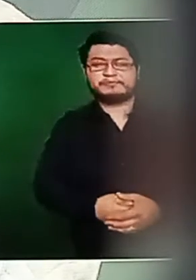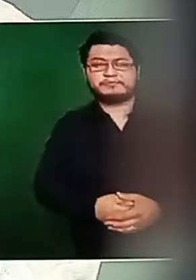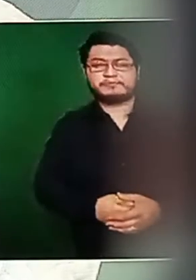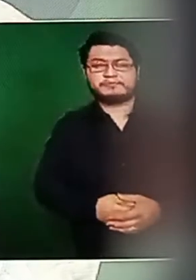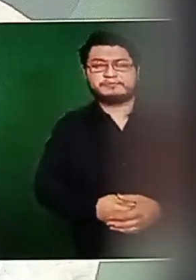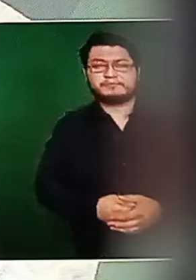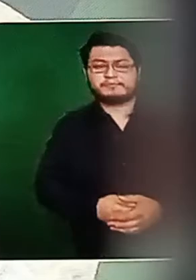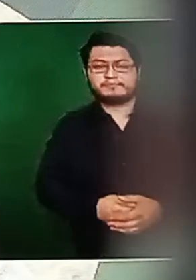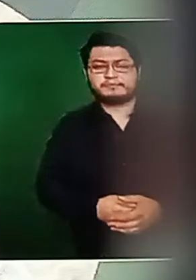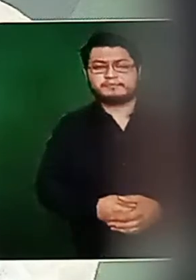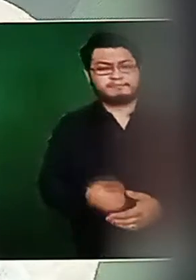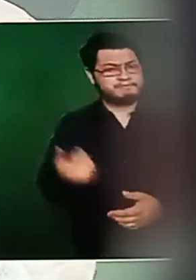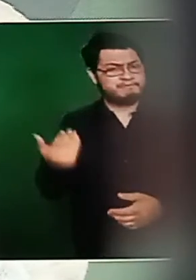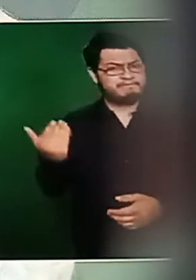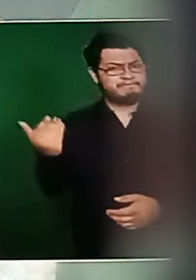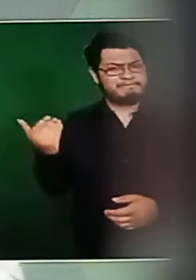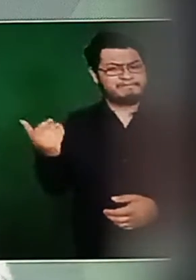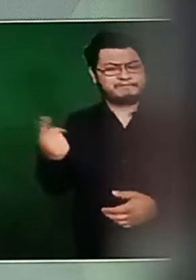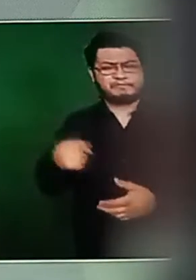Cuando